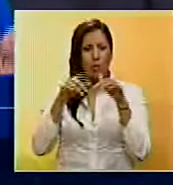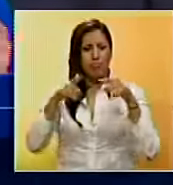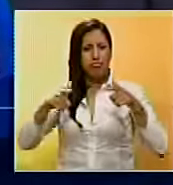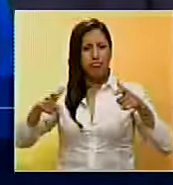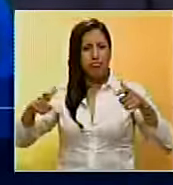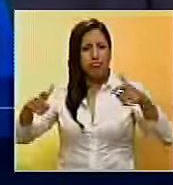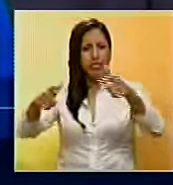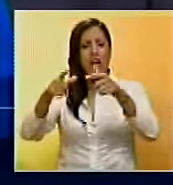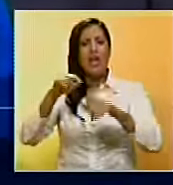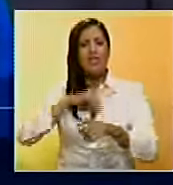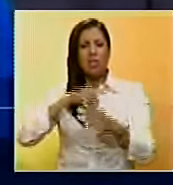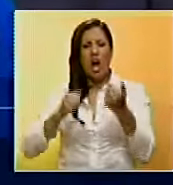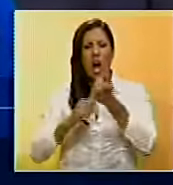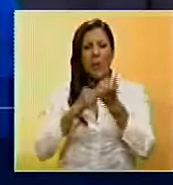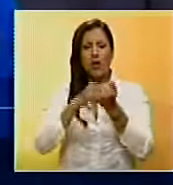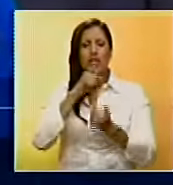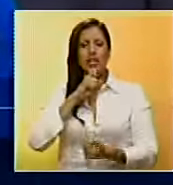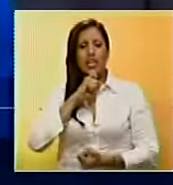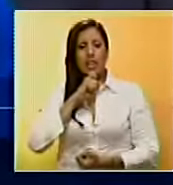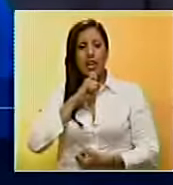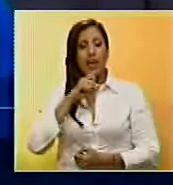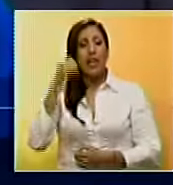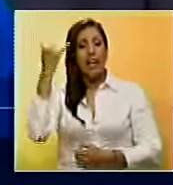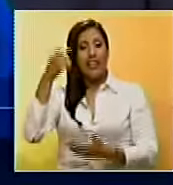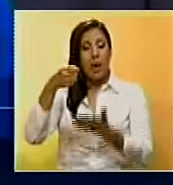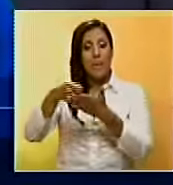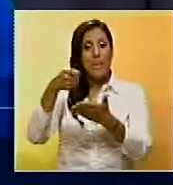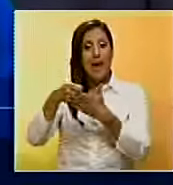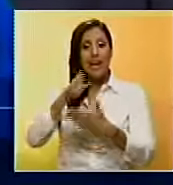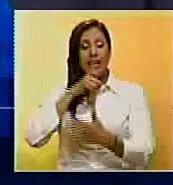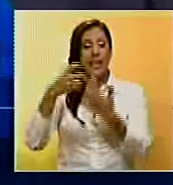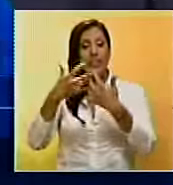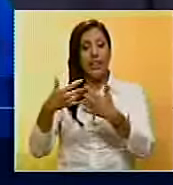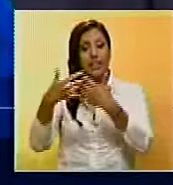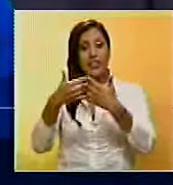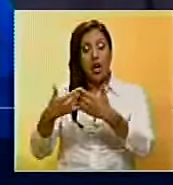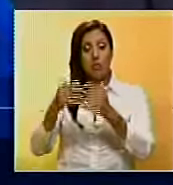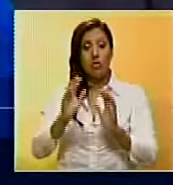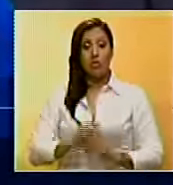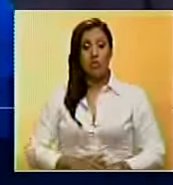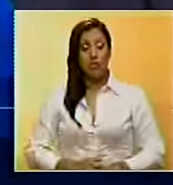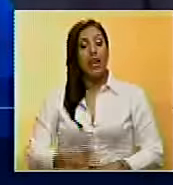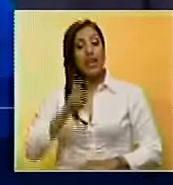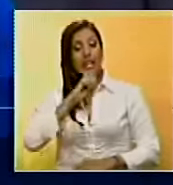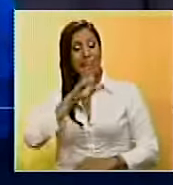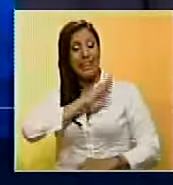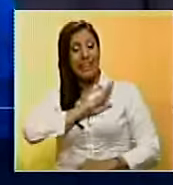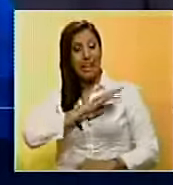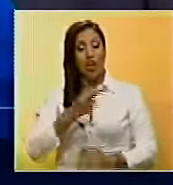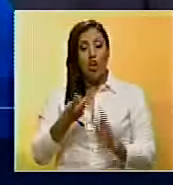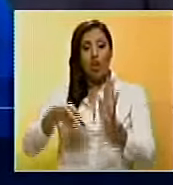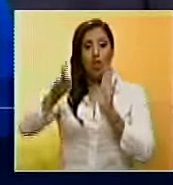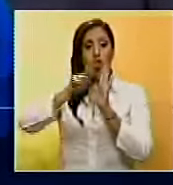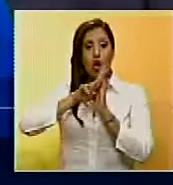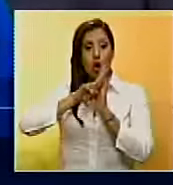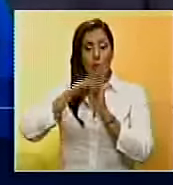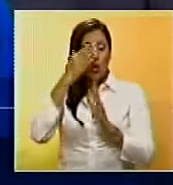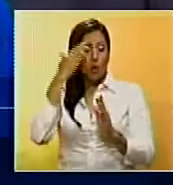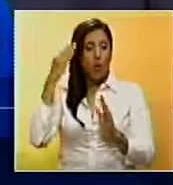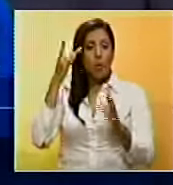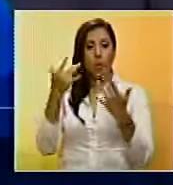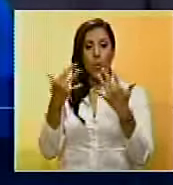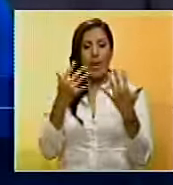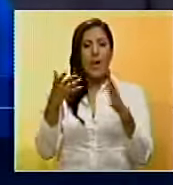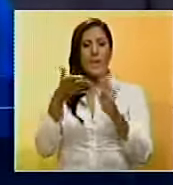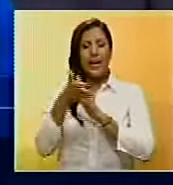desplegado, muchas veces con soporte y apoyo logístico financiero de estos centros imperiales, que tienen un doble rasero para